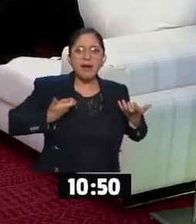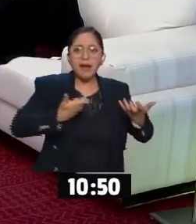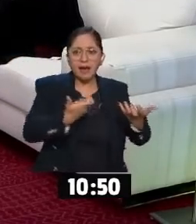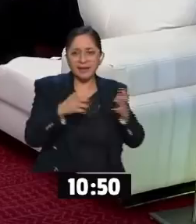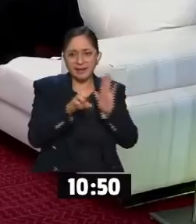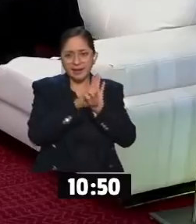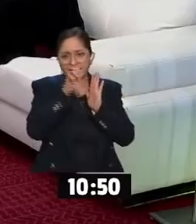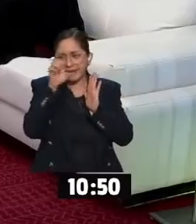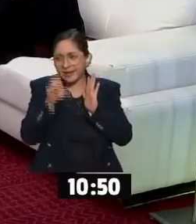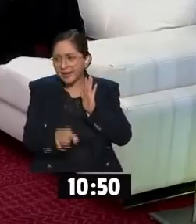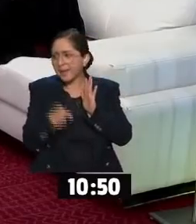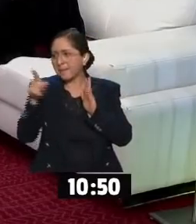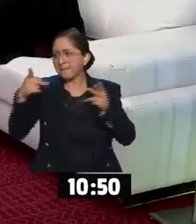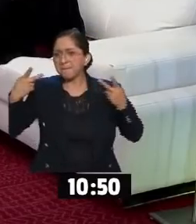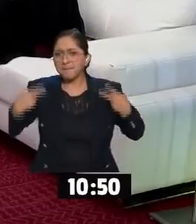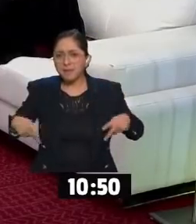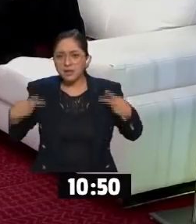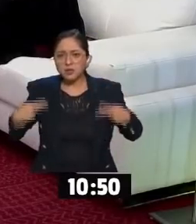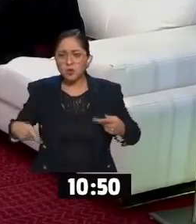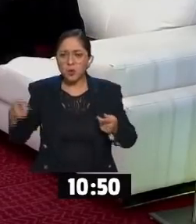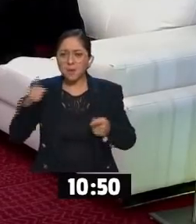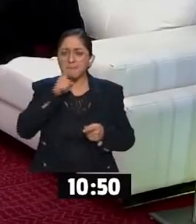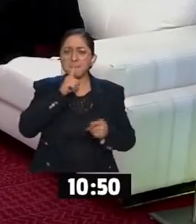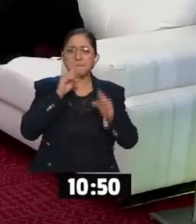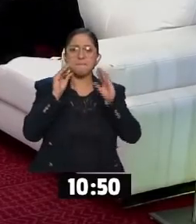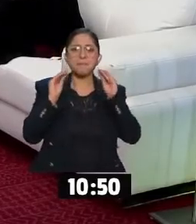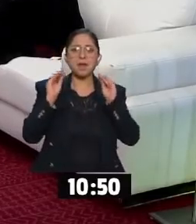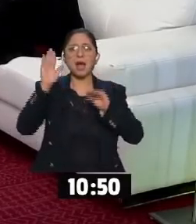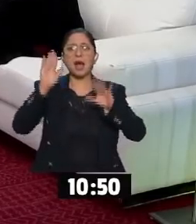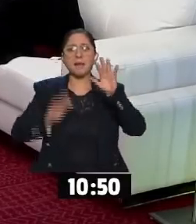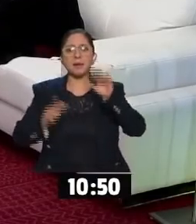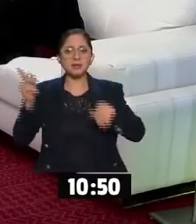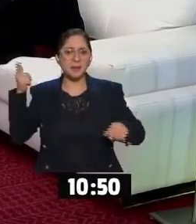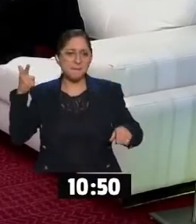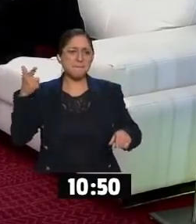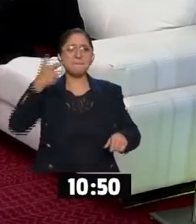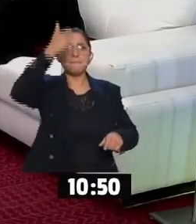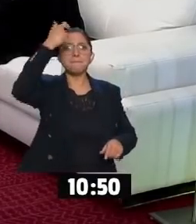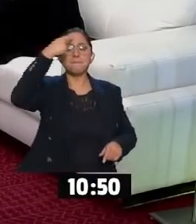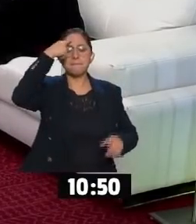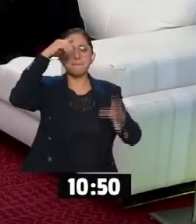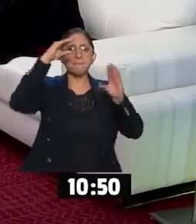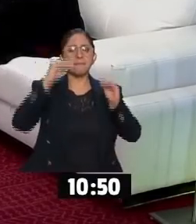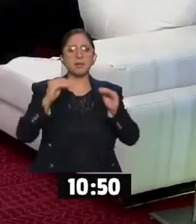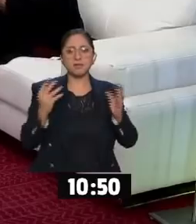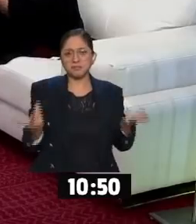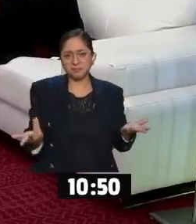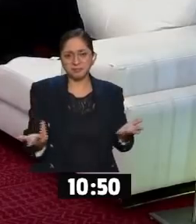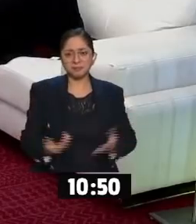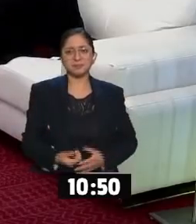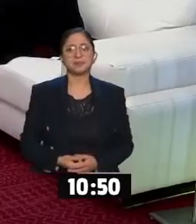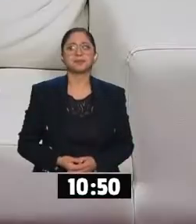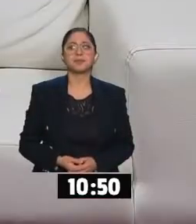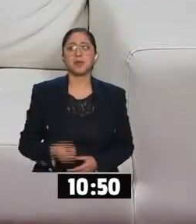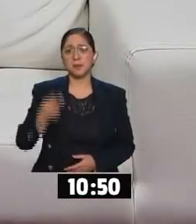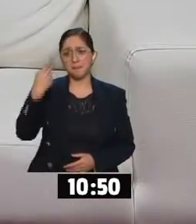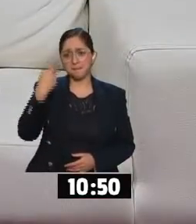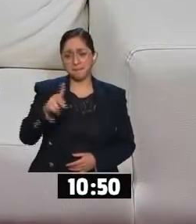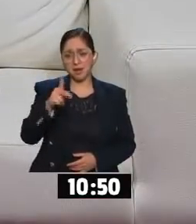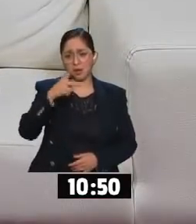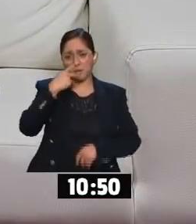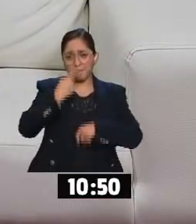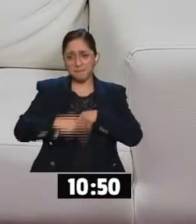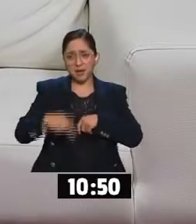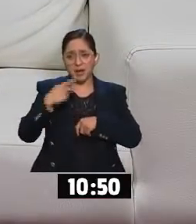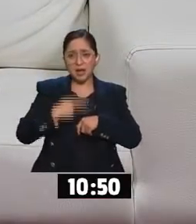le hace un juicio sumario, la pobre. Le dan un balazo en la cabeza. Y le dan un tiro en la cabeza. No, es que la situación para la mujer específicamente. Los